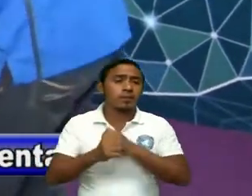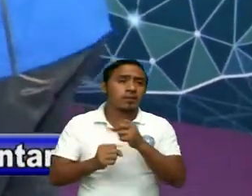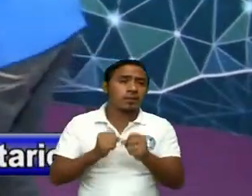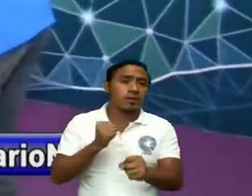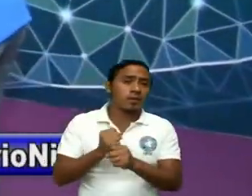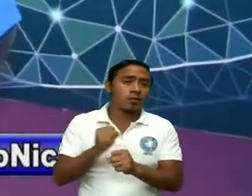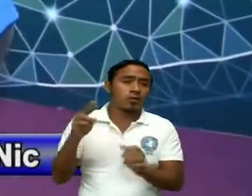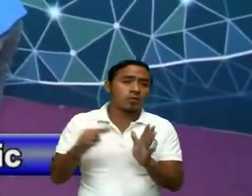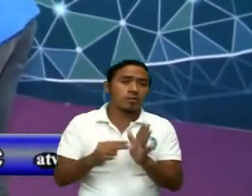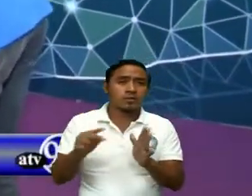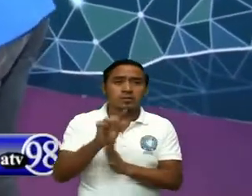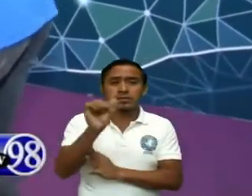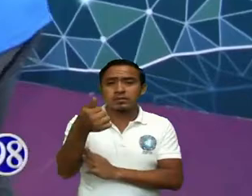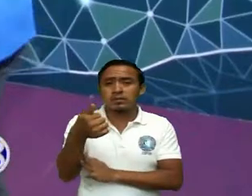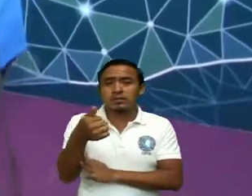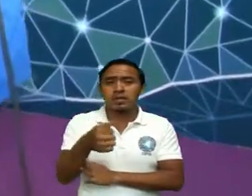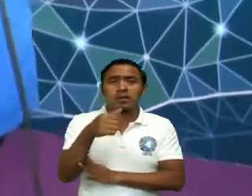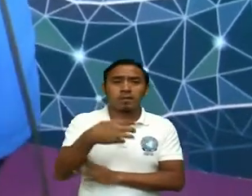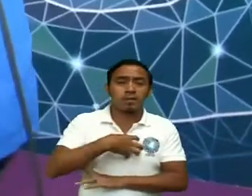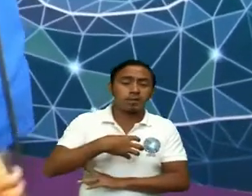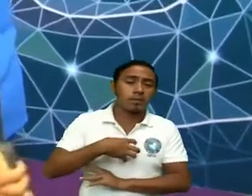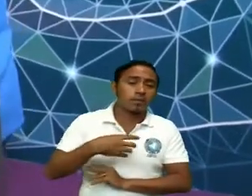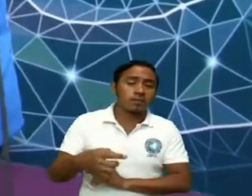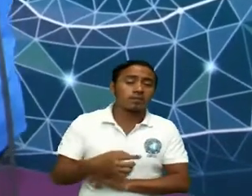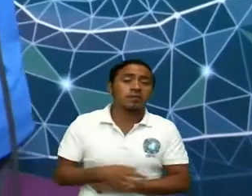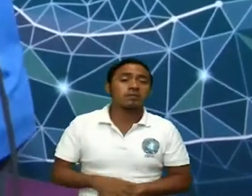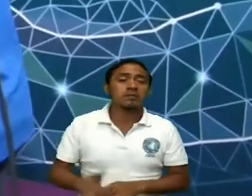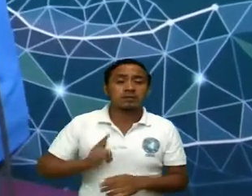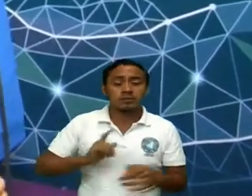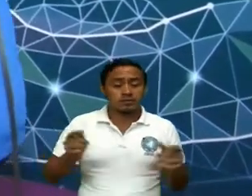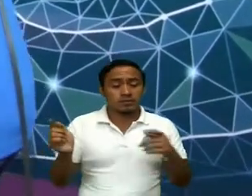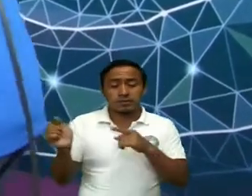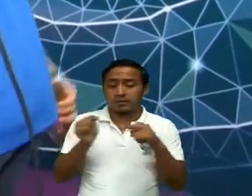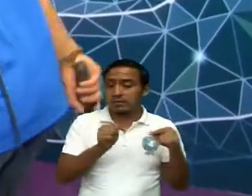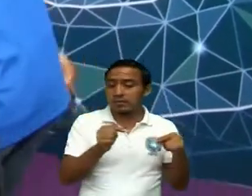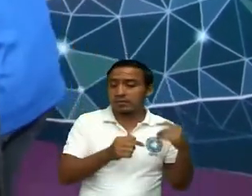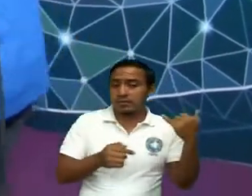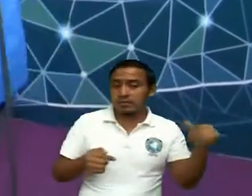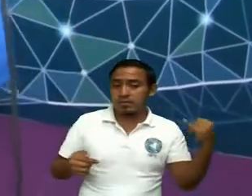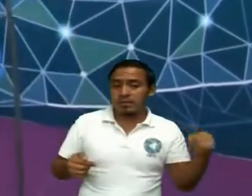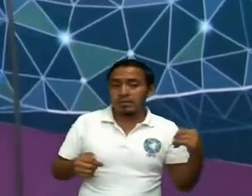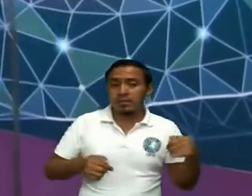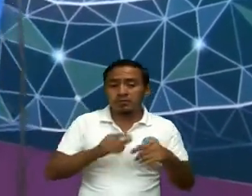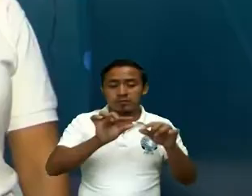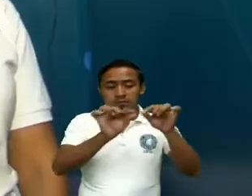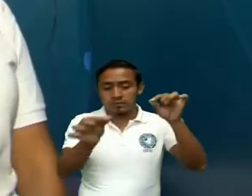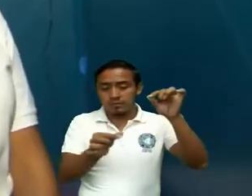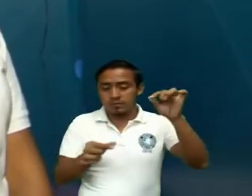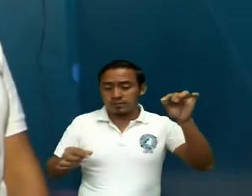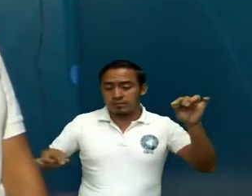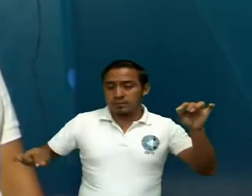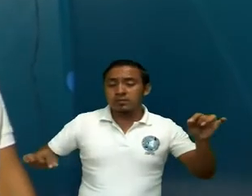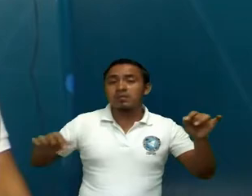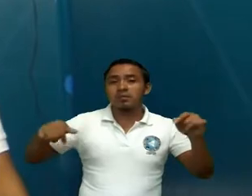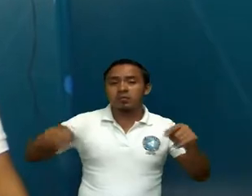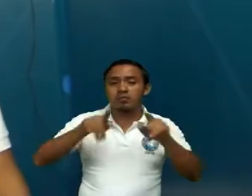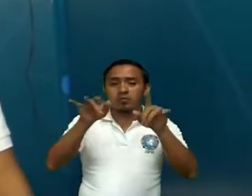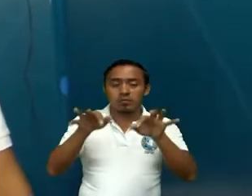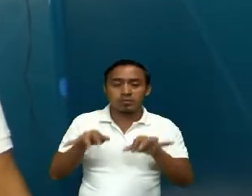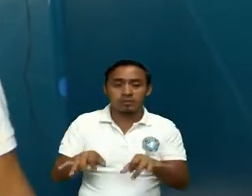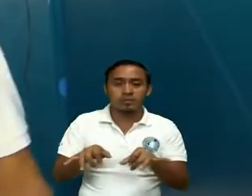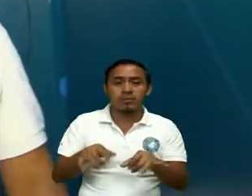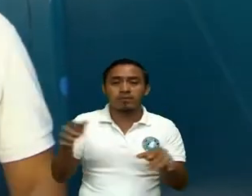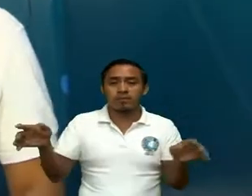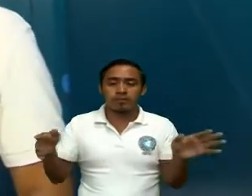2016 salieron las primeras gafas de realidad virtual, que son las que tenemos aquí a la izquierda. Estas utilizan cables y requieren de una computadora.